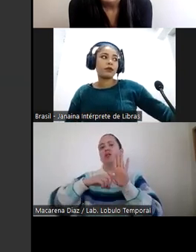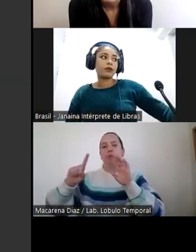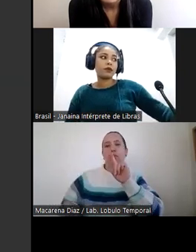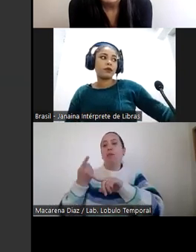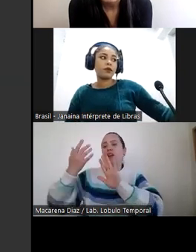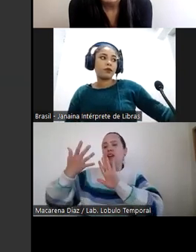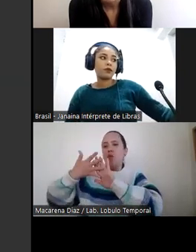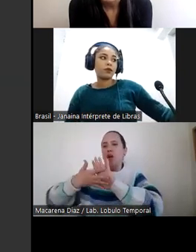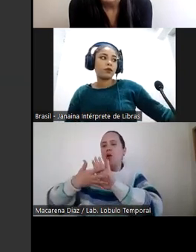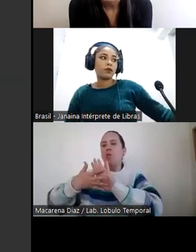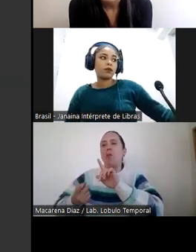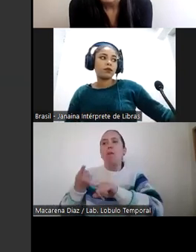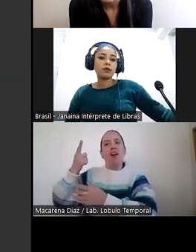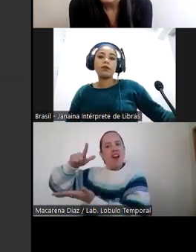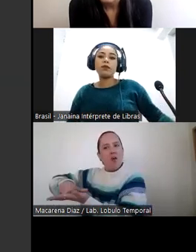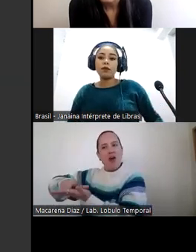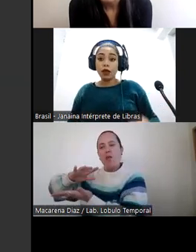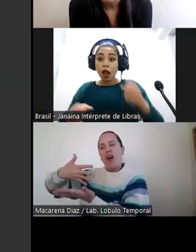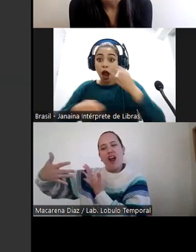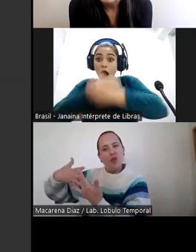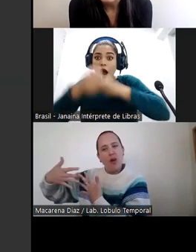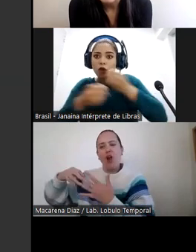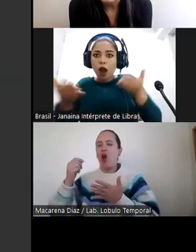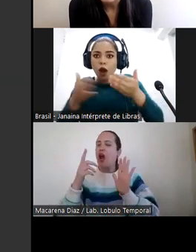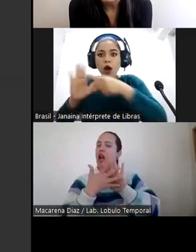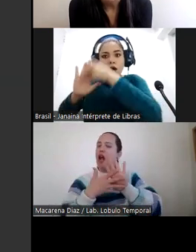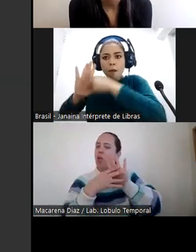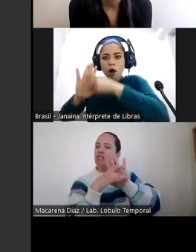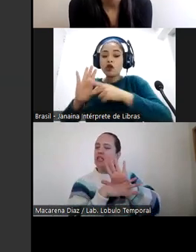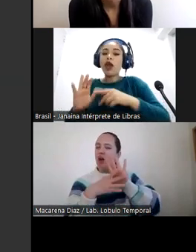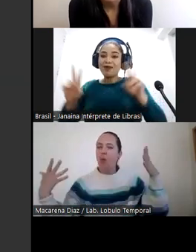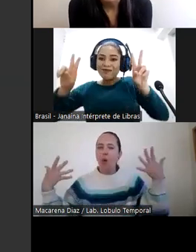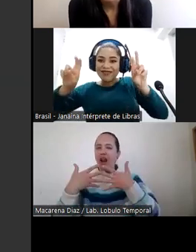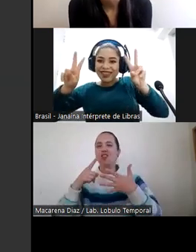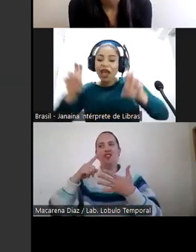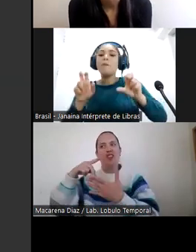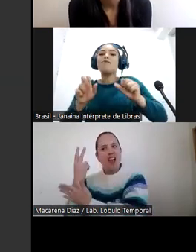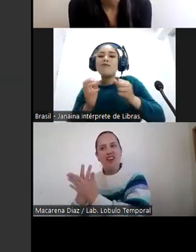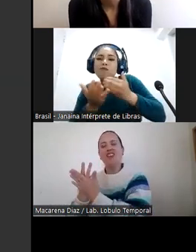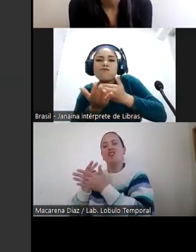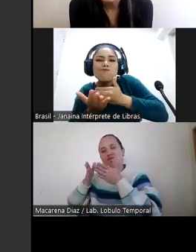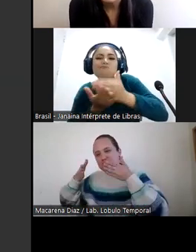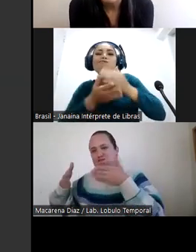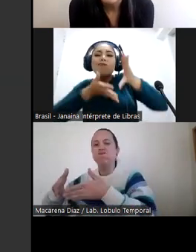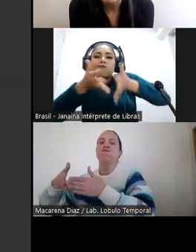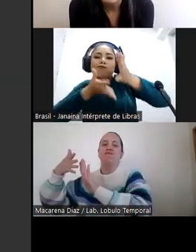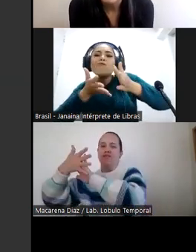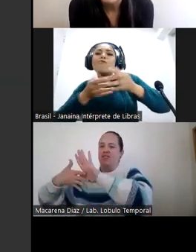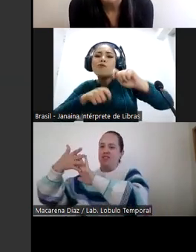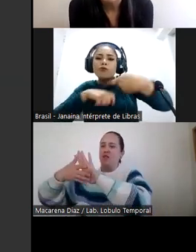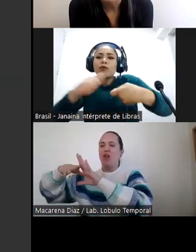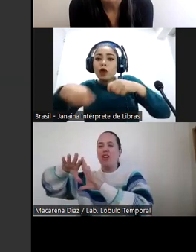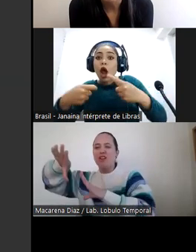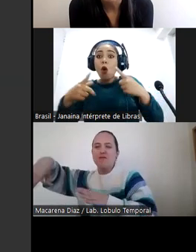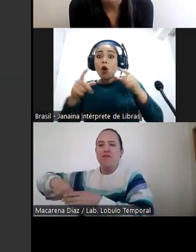Y este año, este proyecto, mis primeras señas, es un proyecto que rescata la lengua natural,